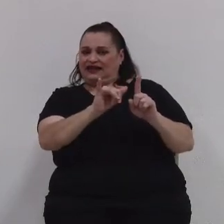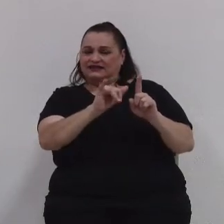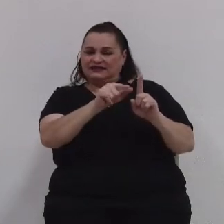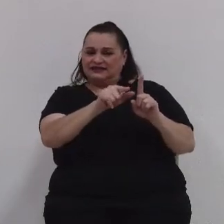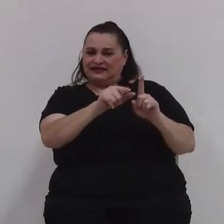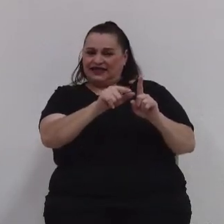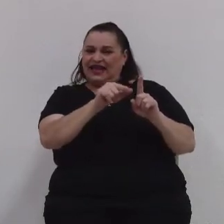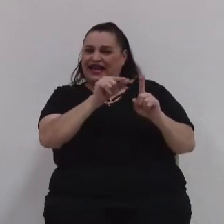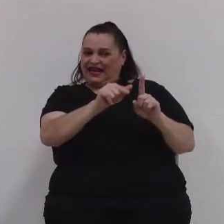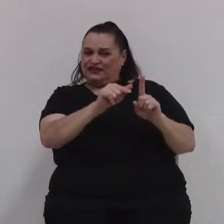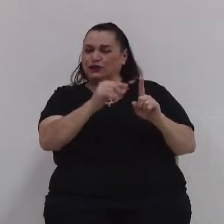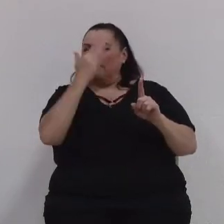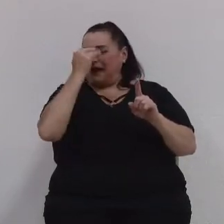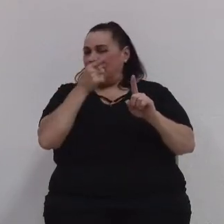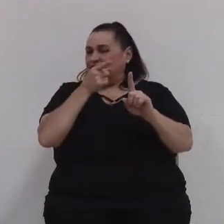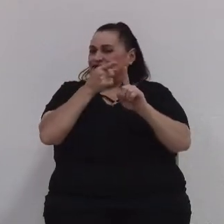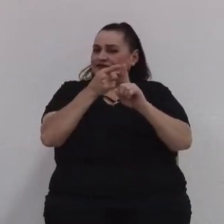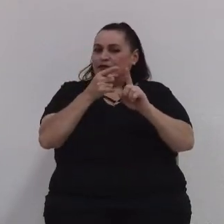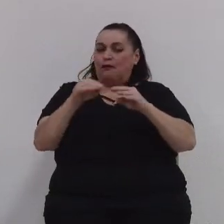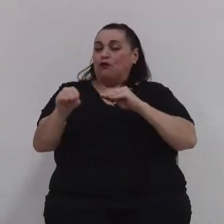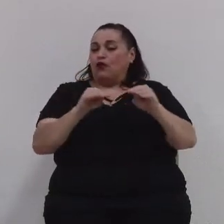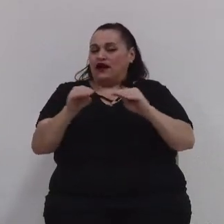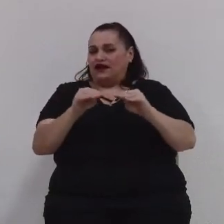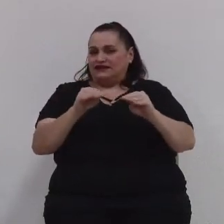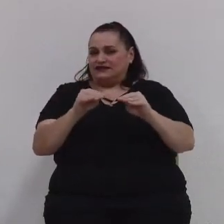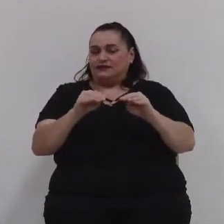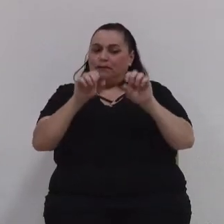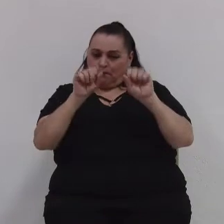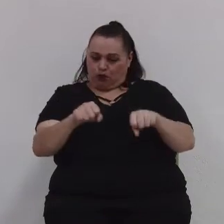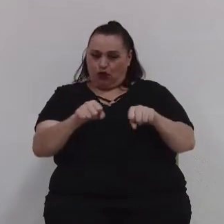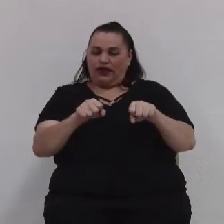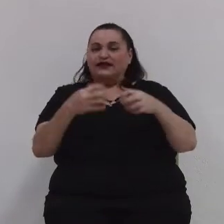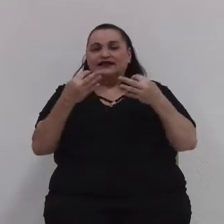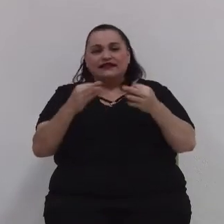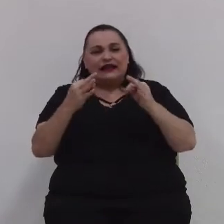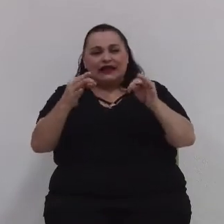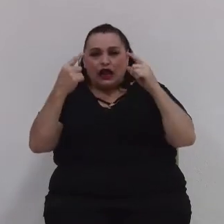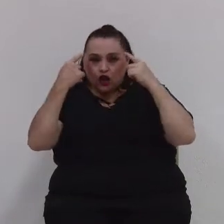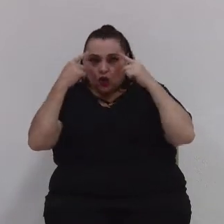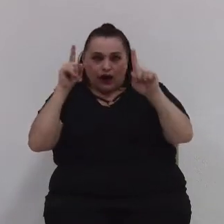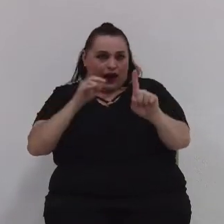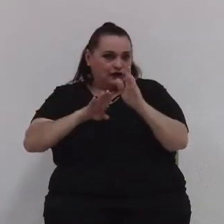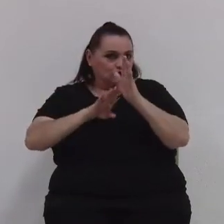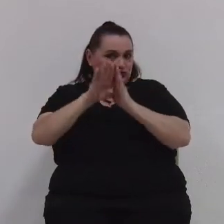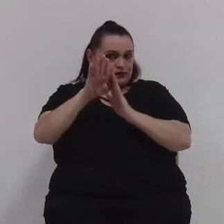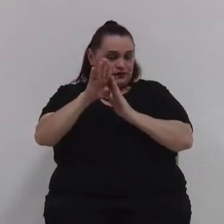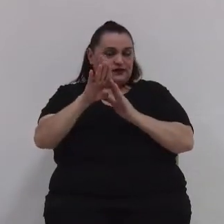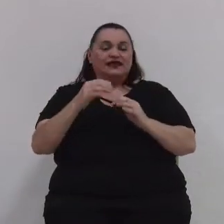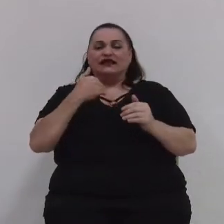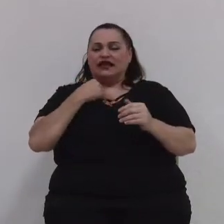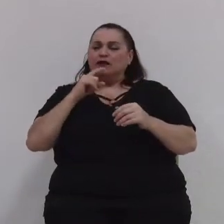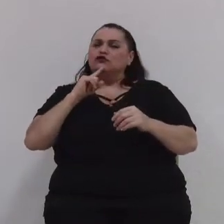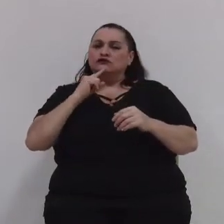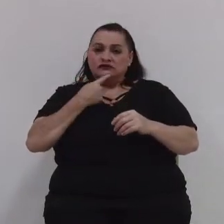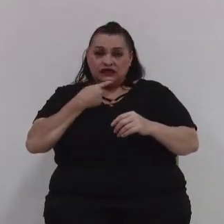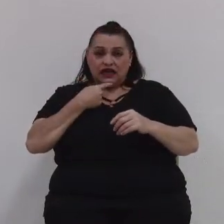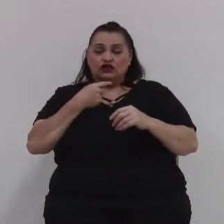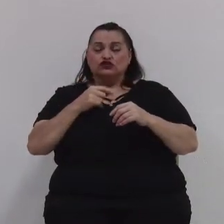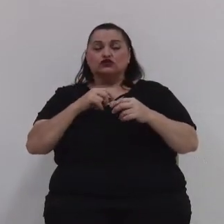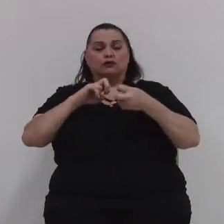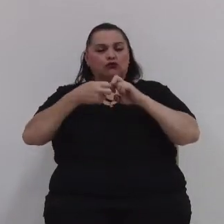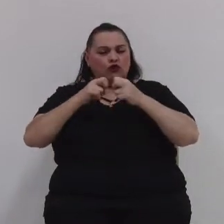ese ente para moverse, para poder tratar de llegar al poder. Tenemos serios problemas de transfugismo,